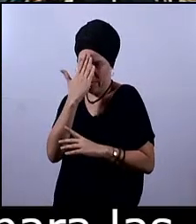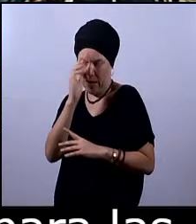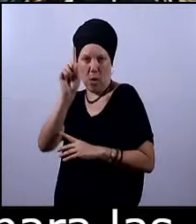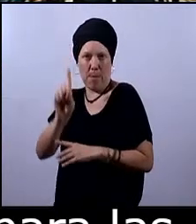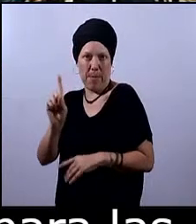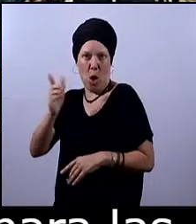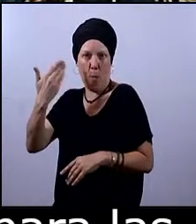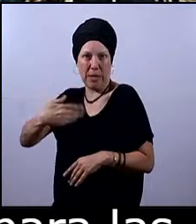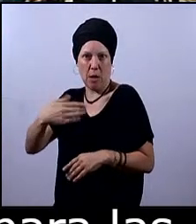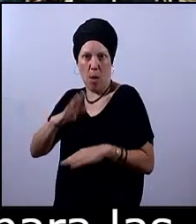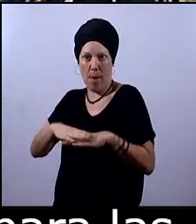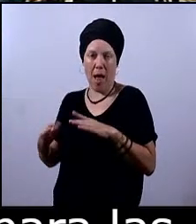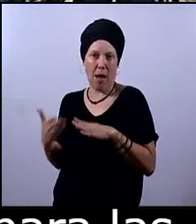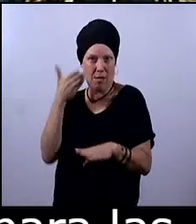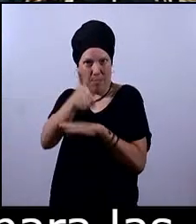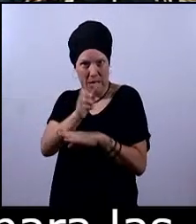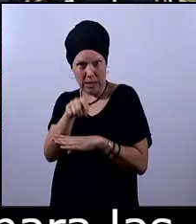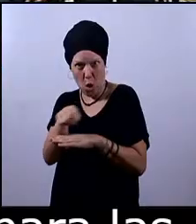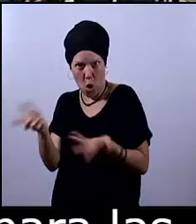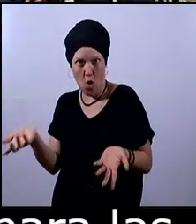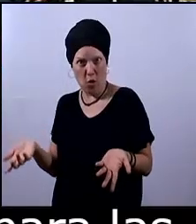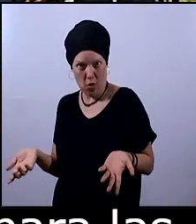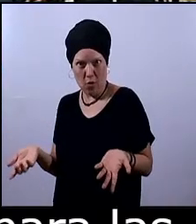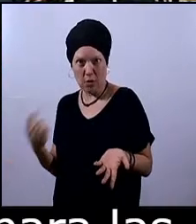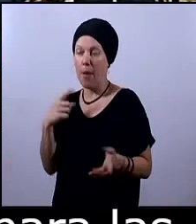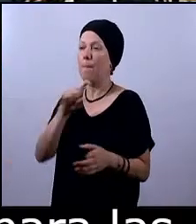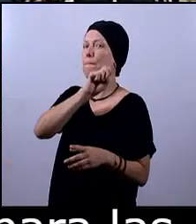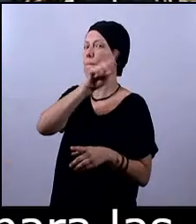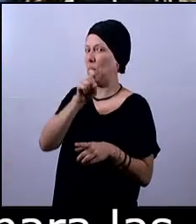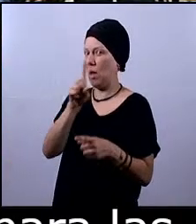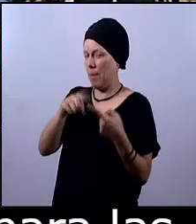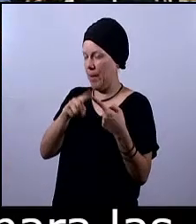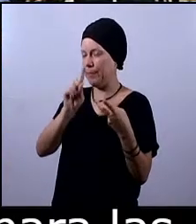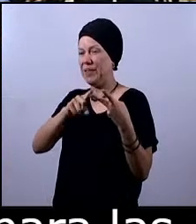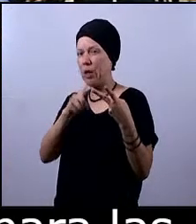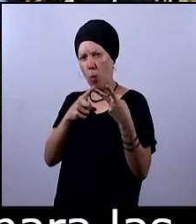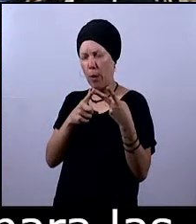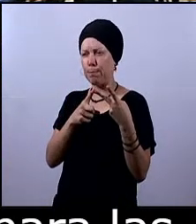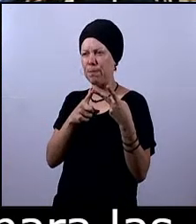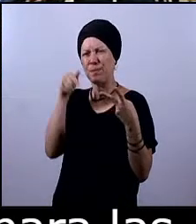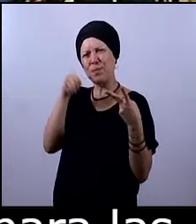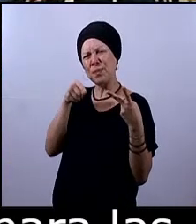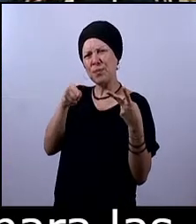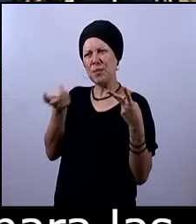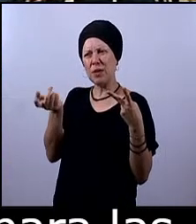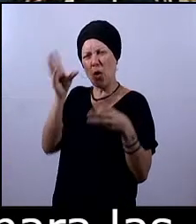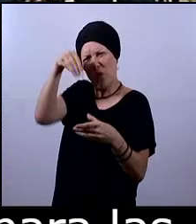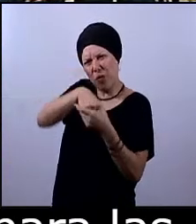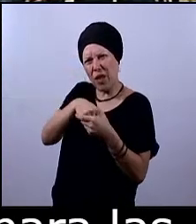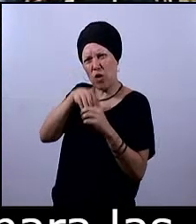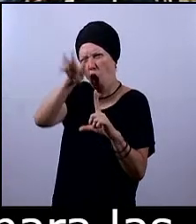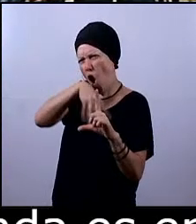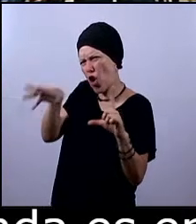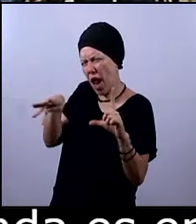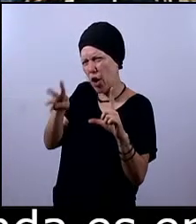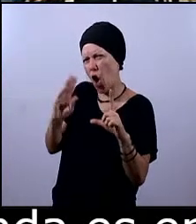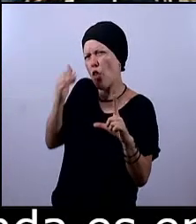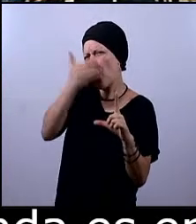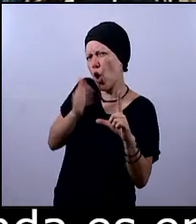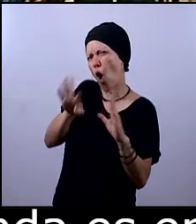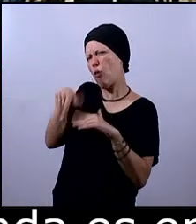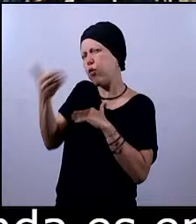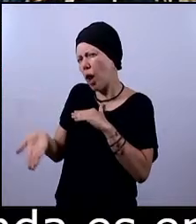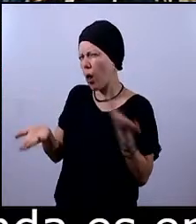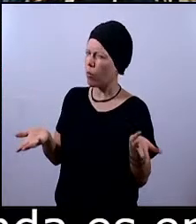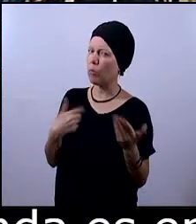bachillerato, para que se acerquen. Esa es la primera pregunta y la segunda es, ¿esto es dentro del horario lectivo o fuera del horario